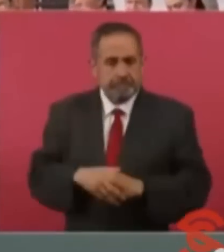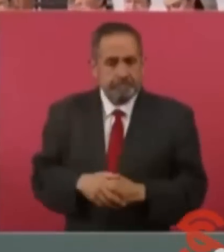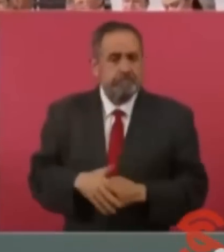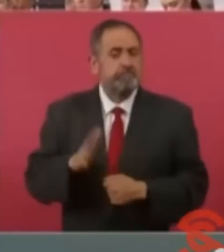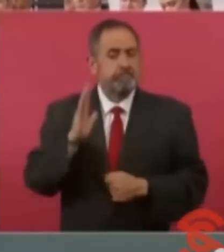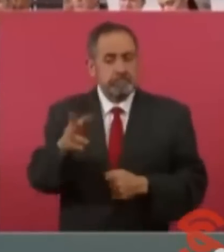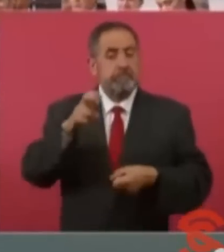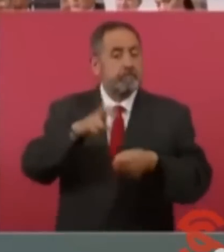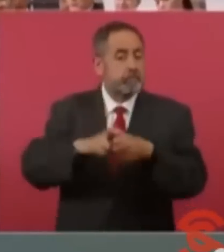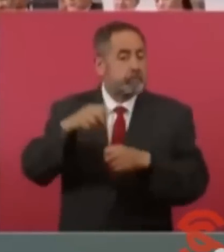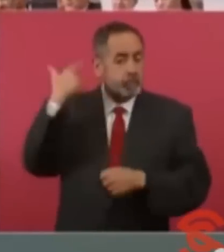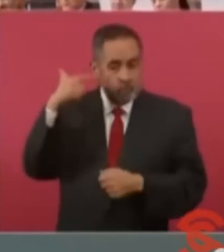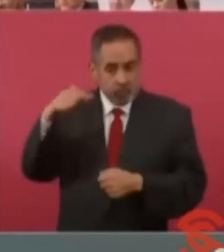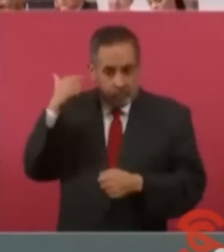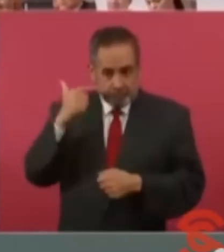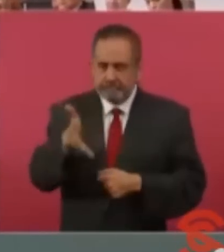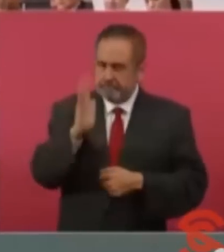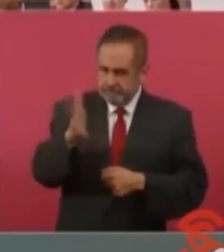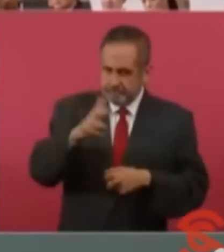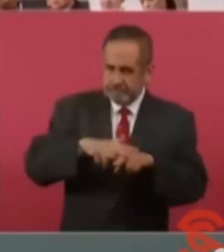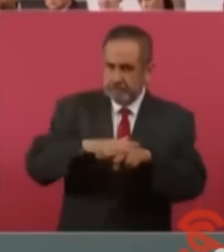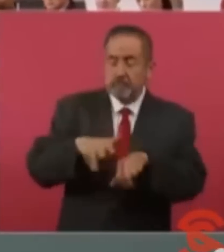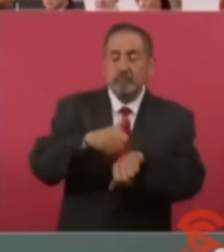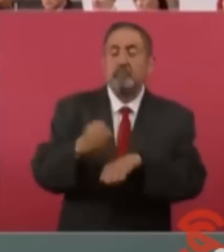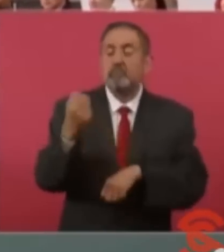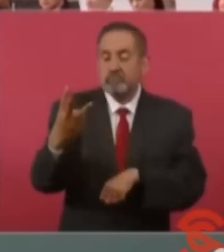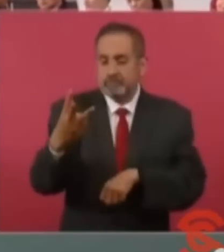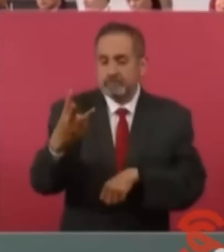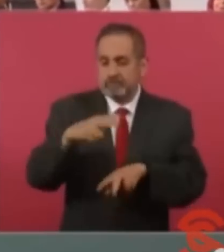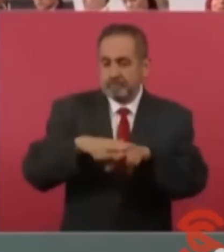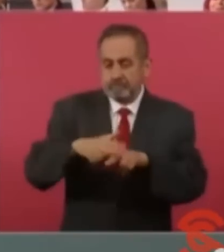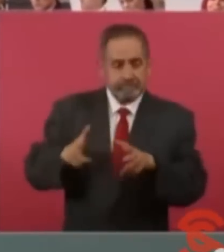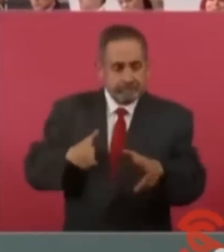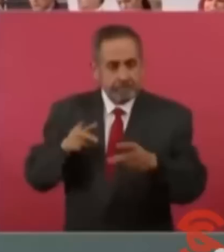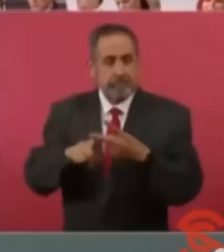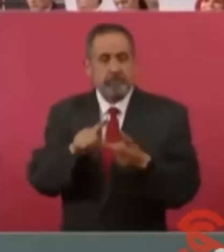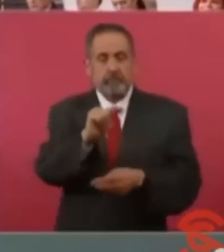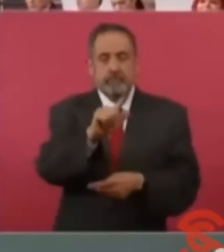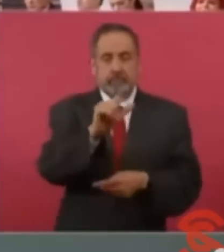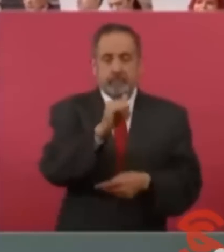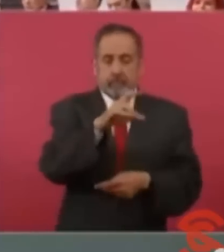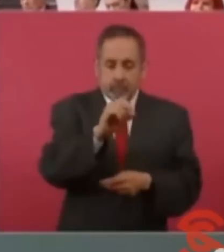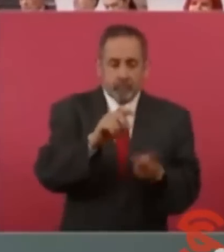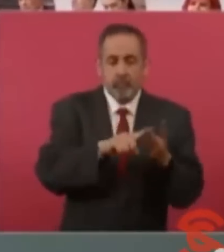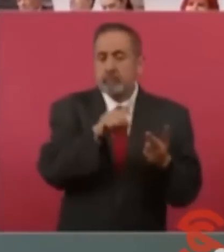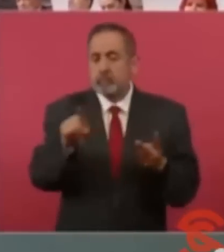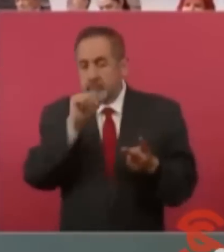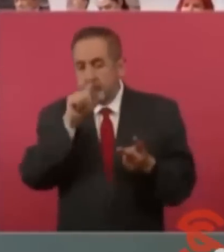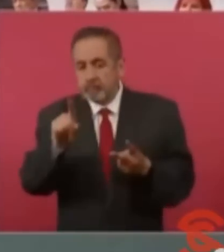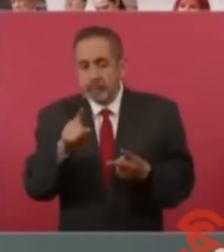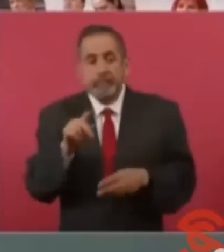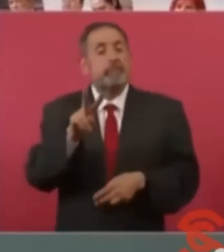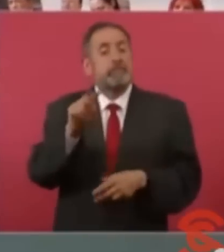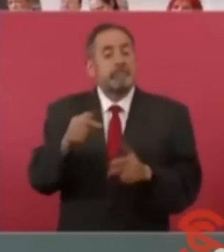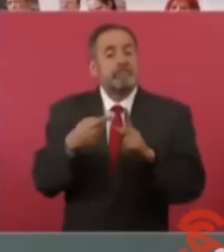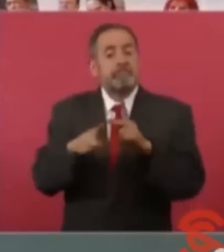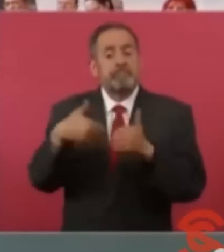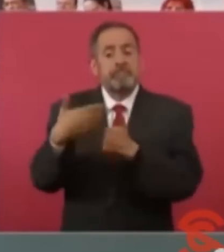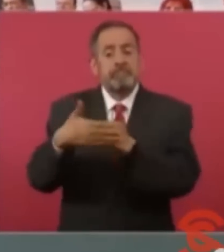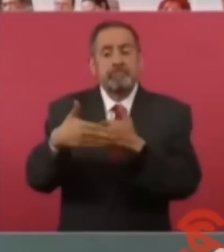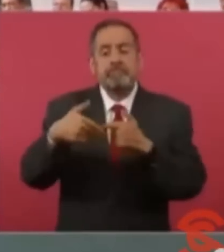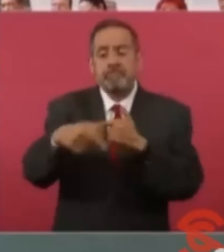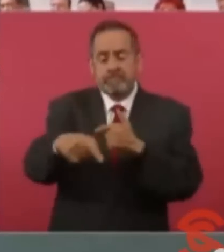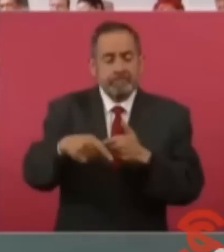de Guadalajara. Se trabaja en el Tlajomulco, Jalisco, y está por iniciar el proyecto del